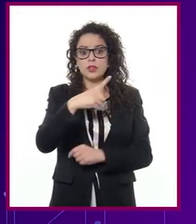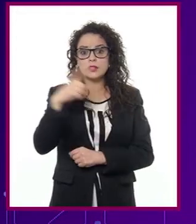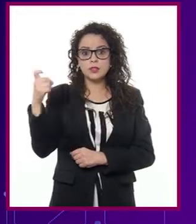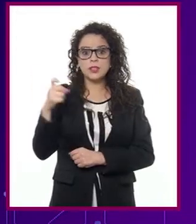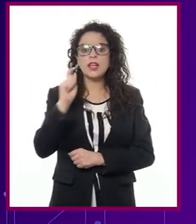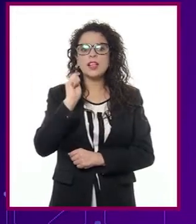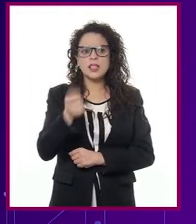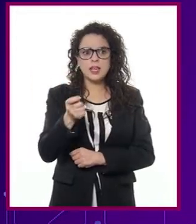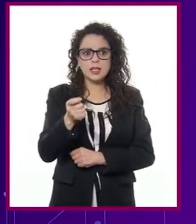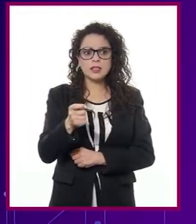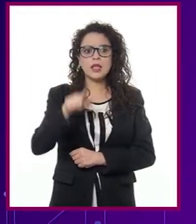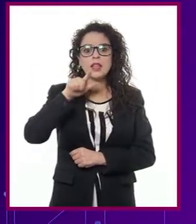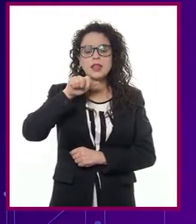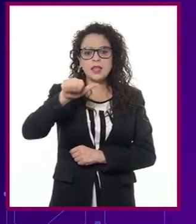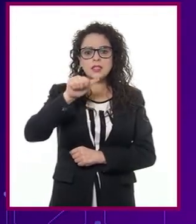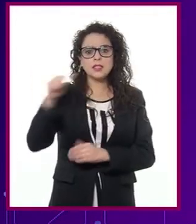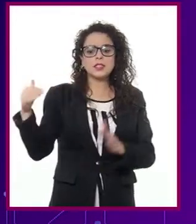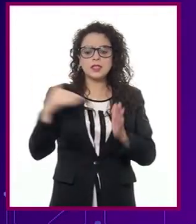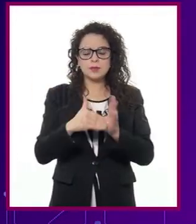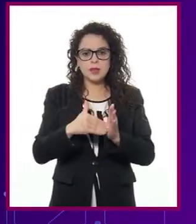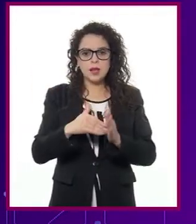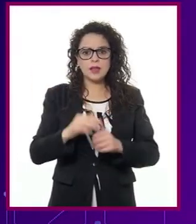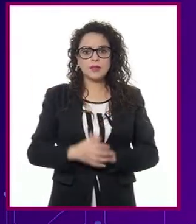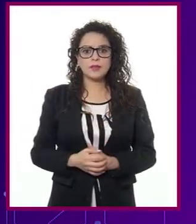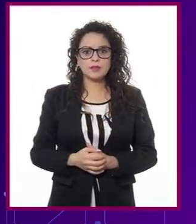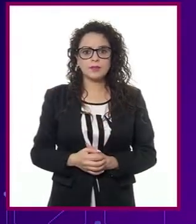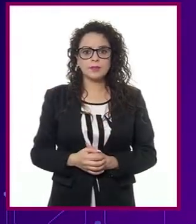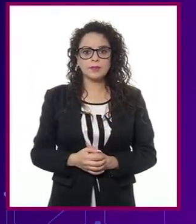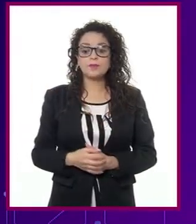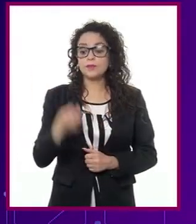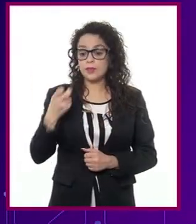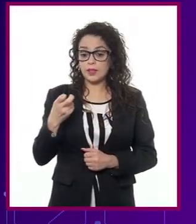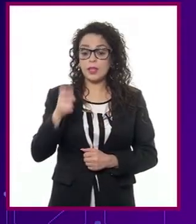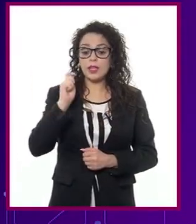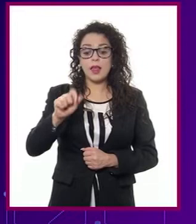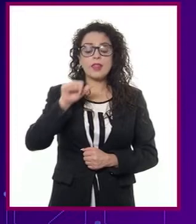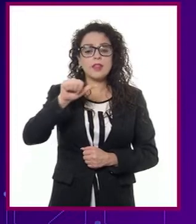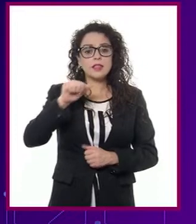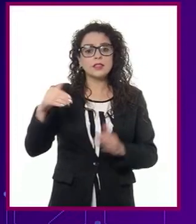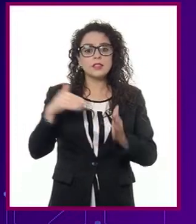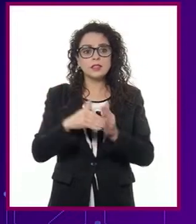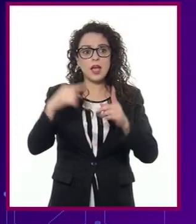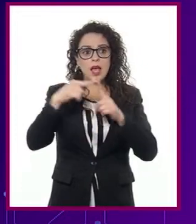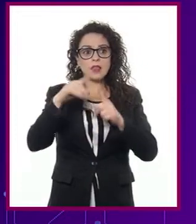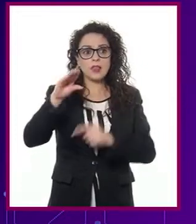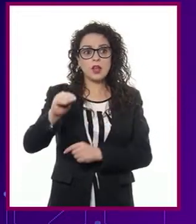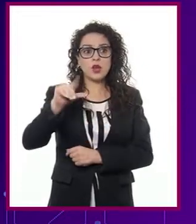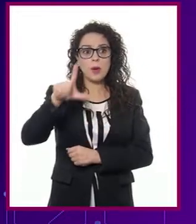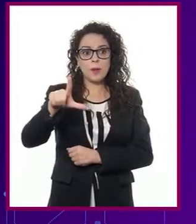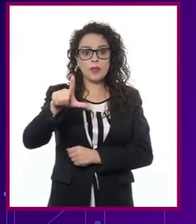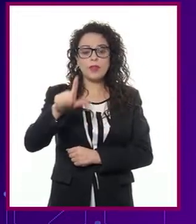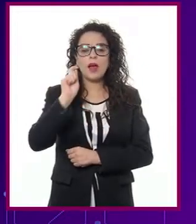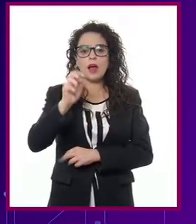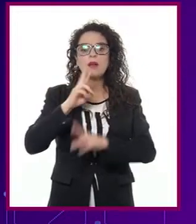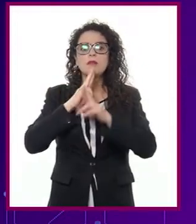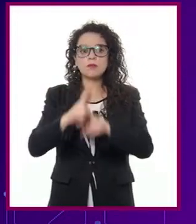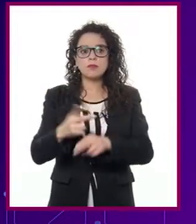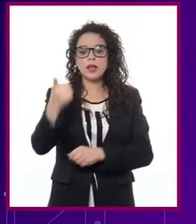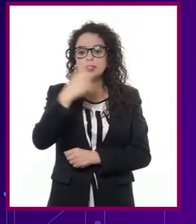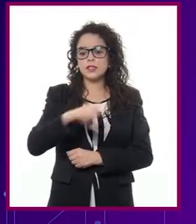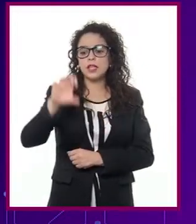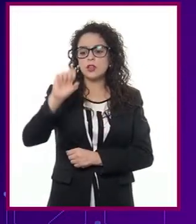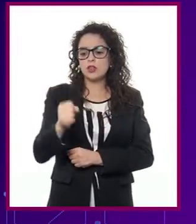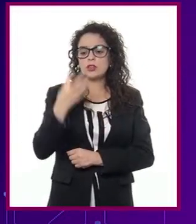es igual a 16,000 y el cociente de 16,000 entre 97 es igual a